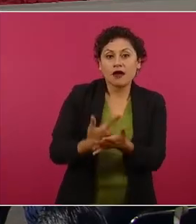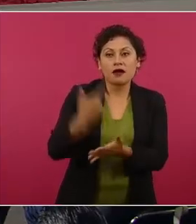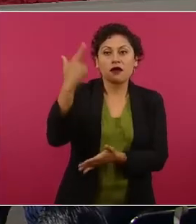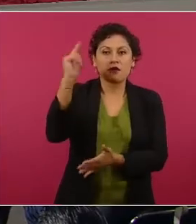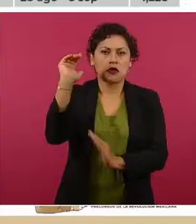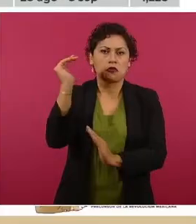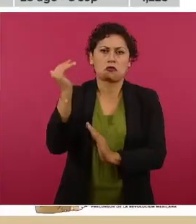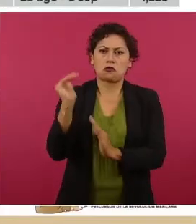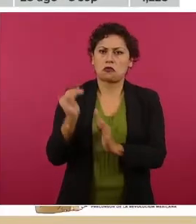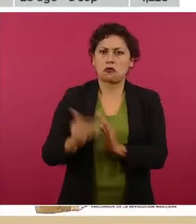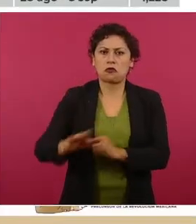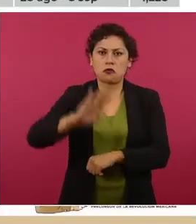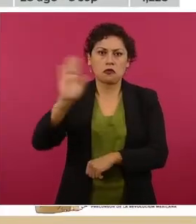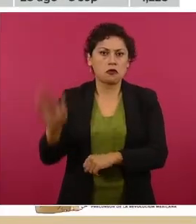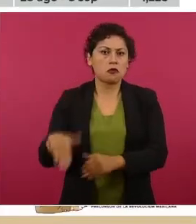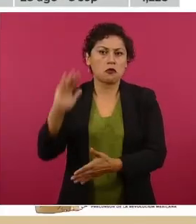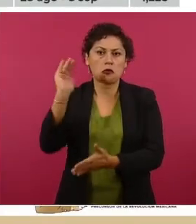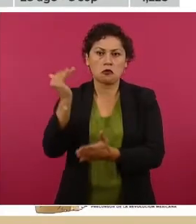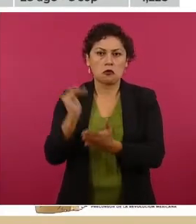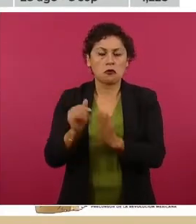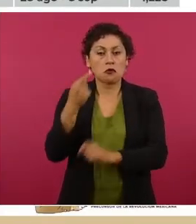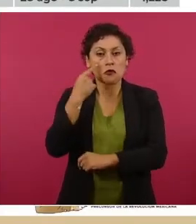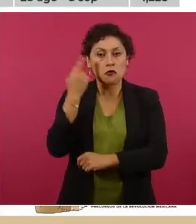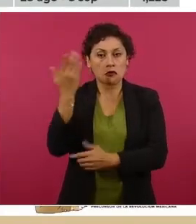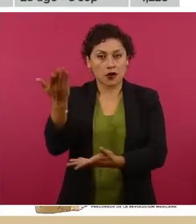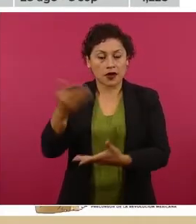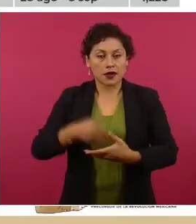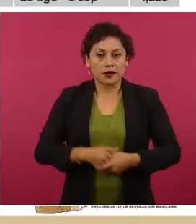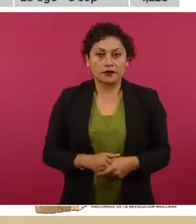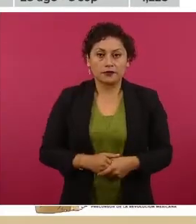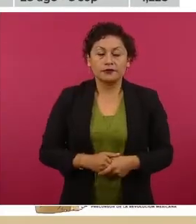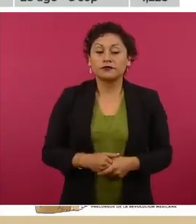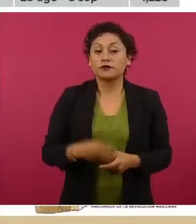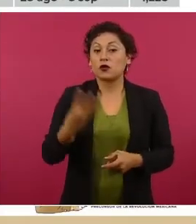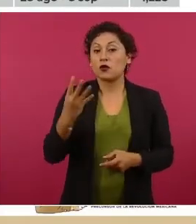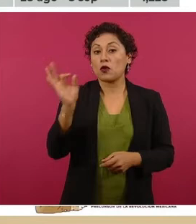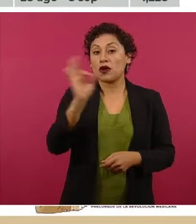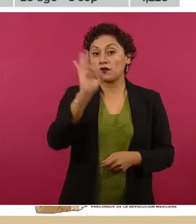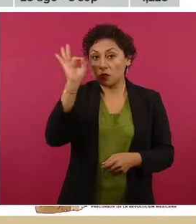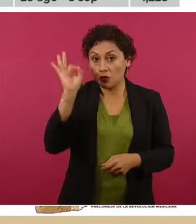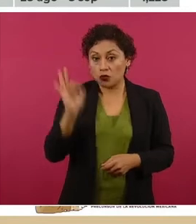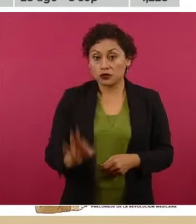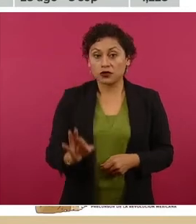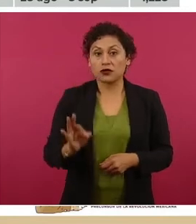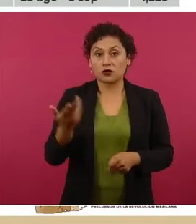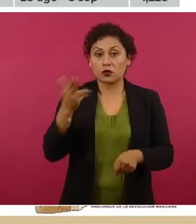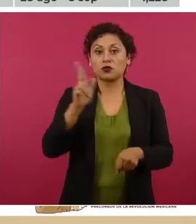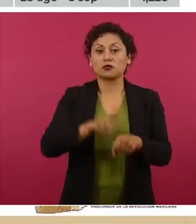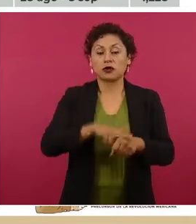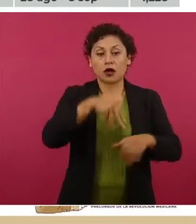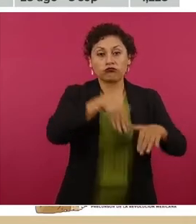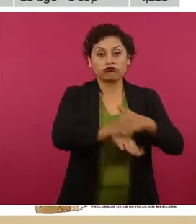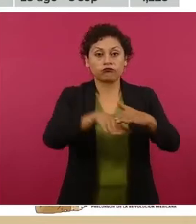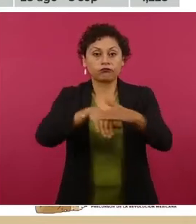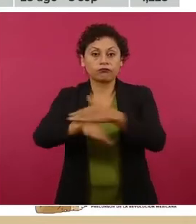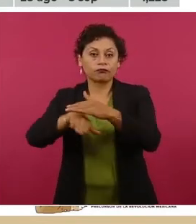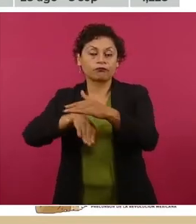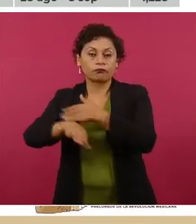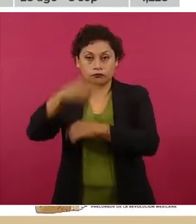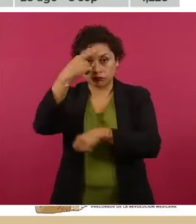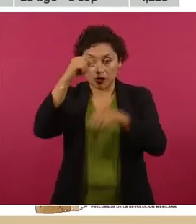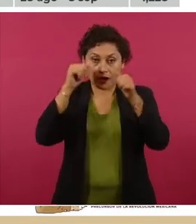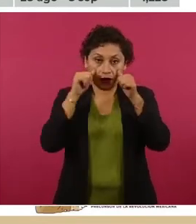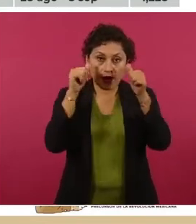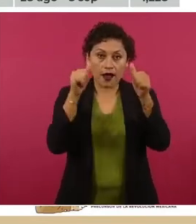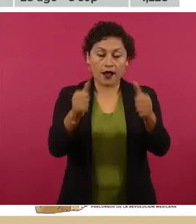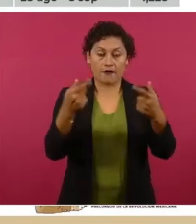en defunciones. Como se ve en la siguiente imagen, 4% es la ocupación hospitalaria de camas generales destinadas a la